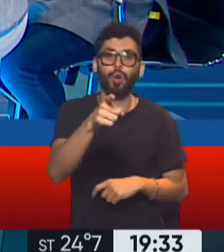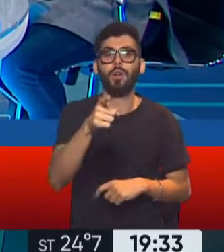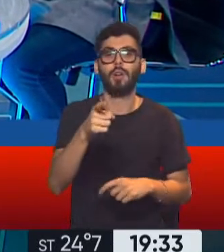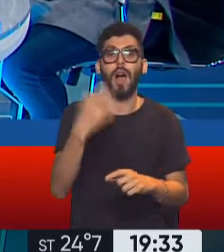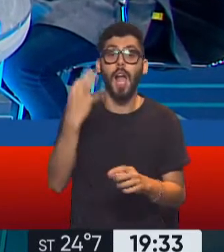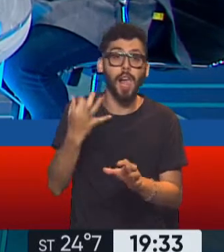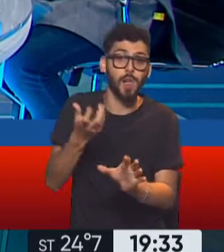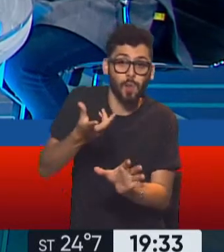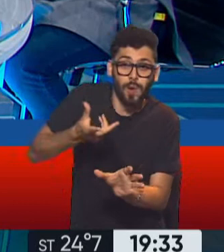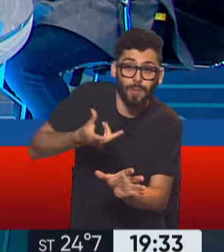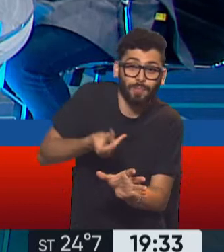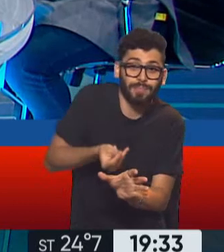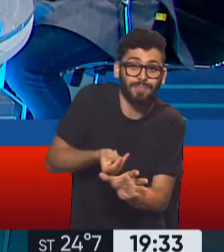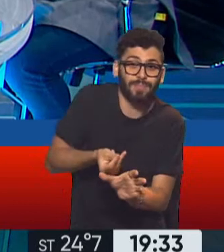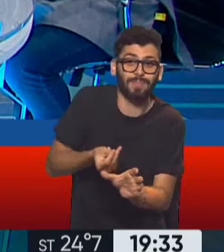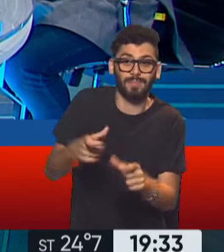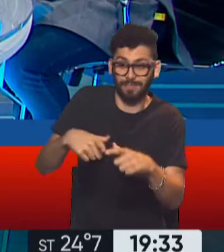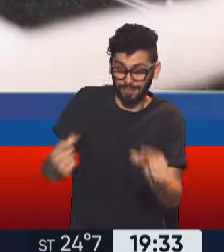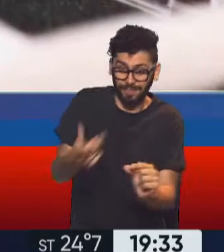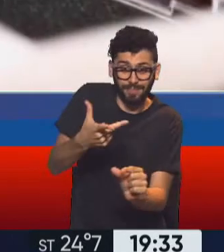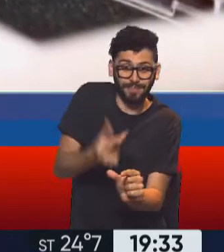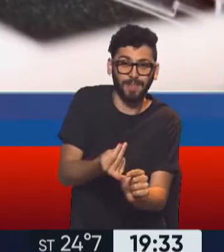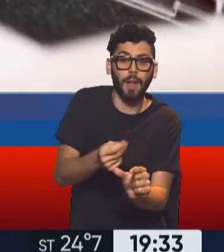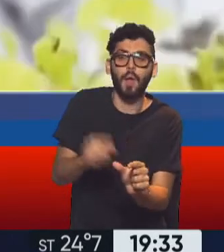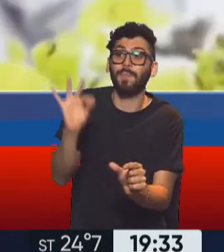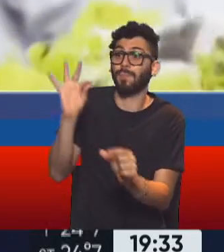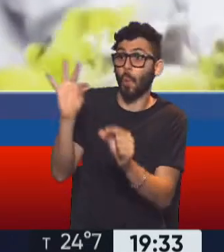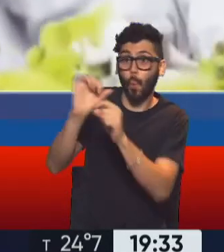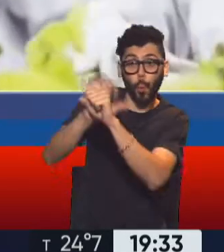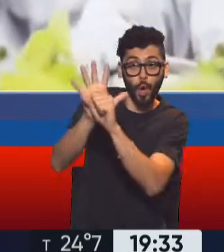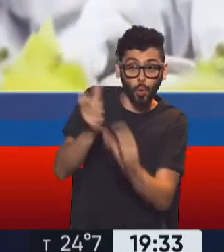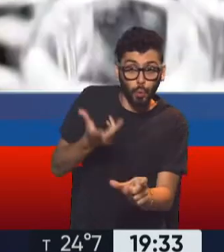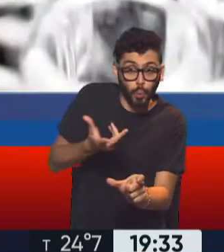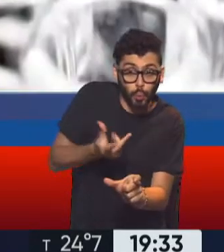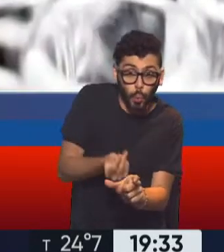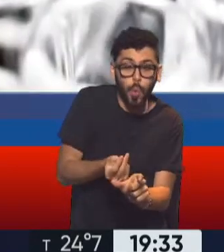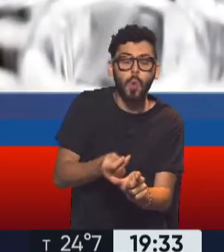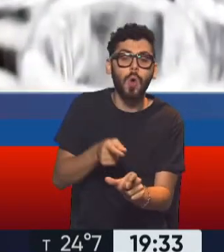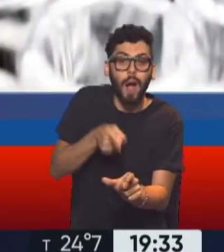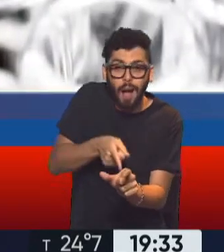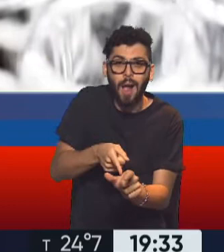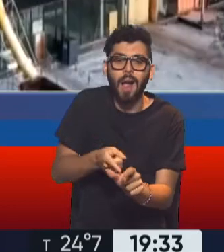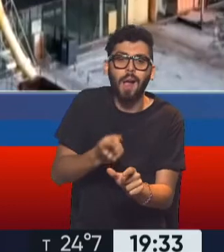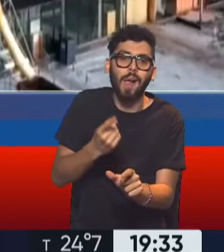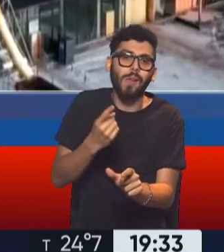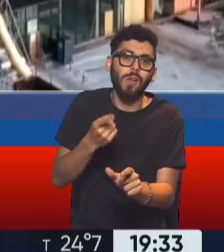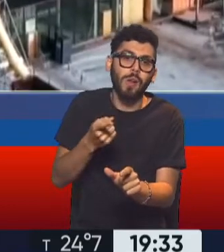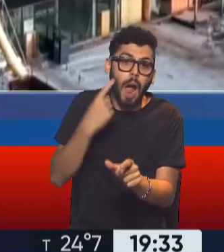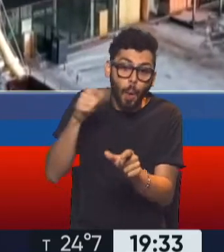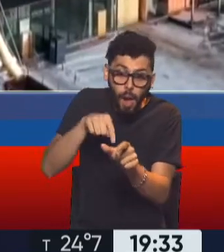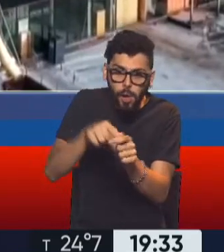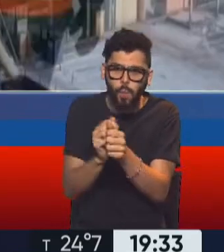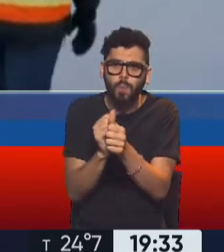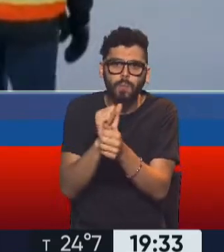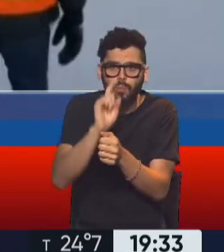poniendo, inyectando ahí el virus para que genere las proteínas con